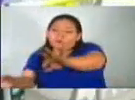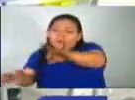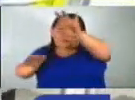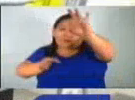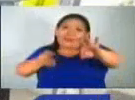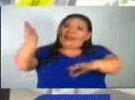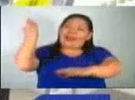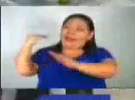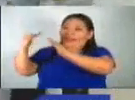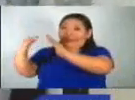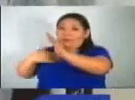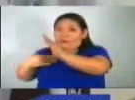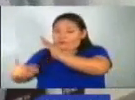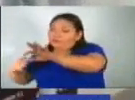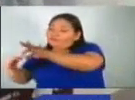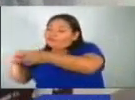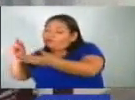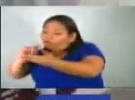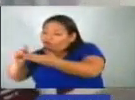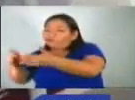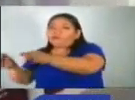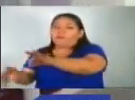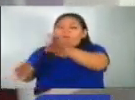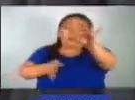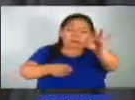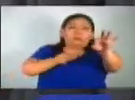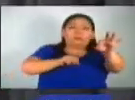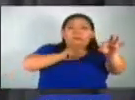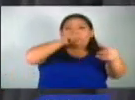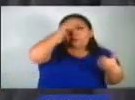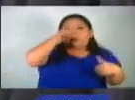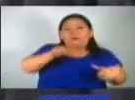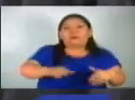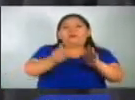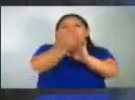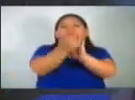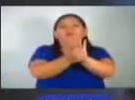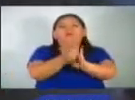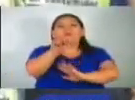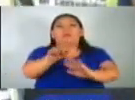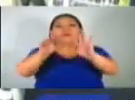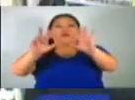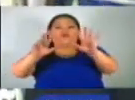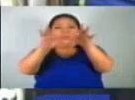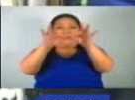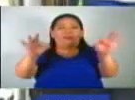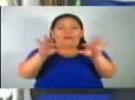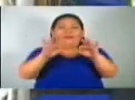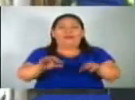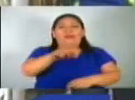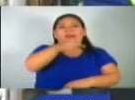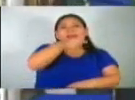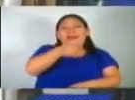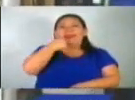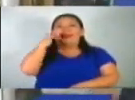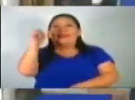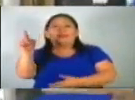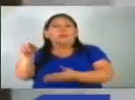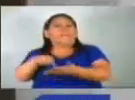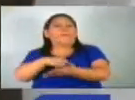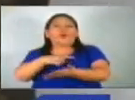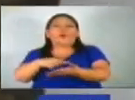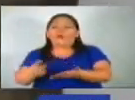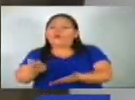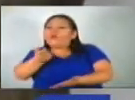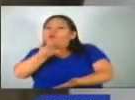hizo Casa Presidencial a esta nueva normativa. La principal es que el artículo 18 en su literal G se refiere a la prohibición de recopilar o